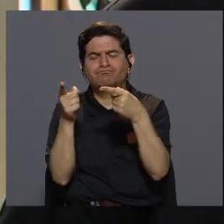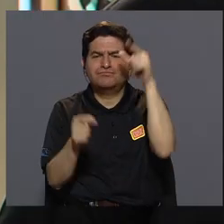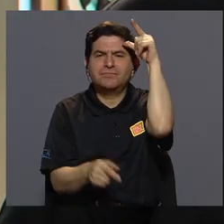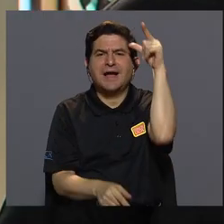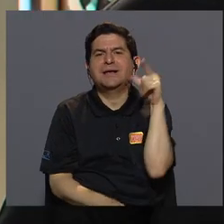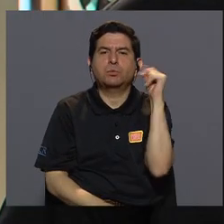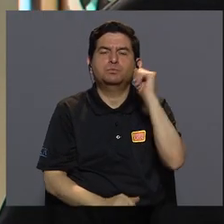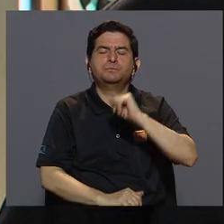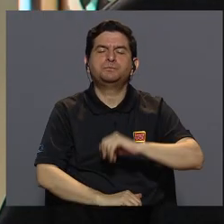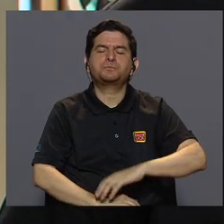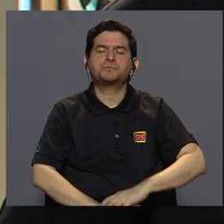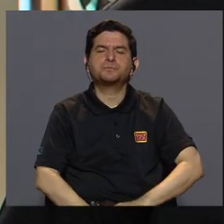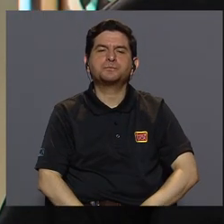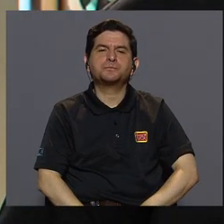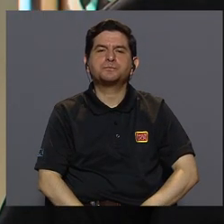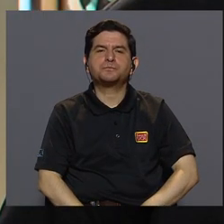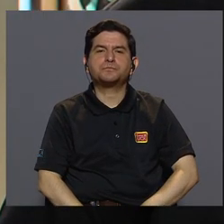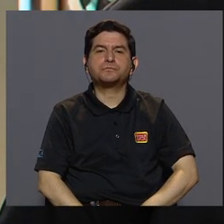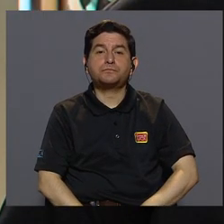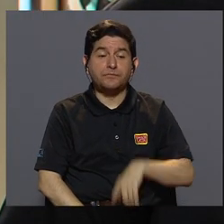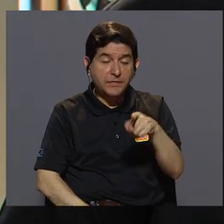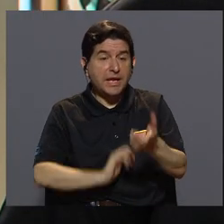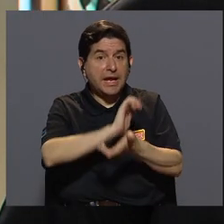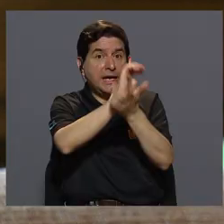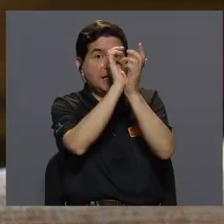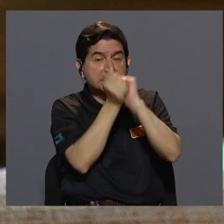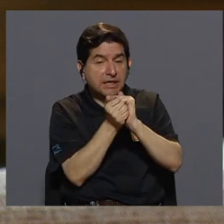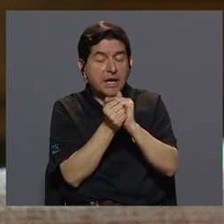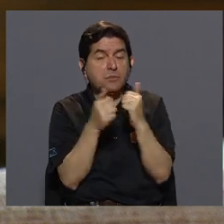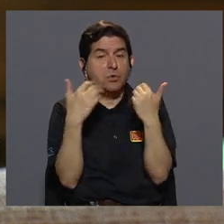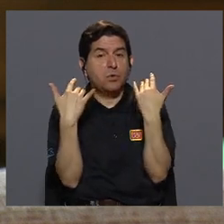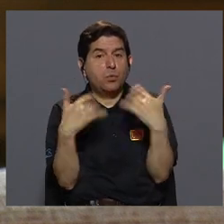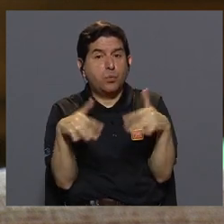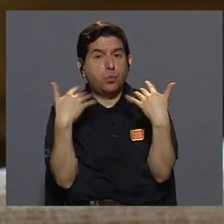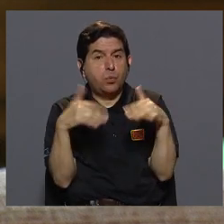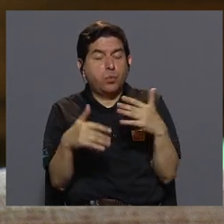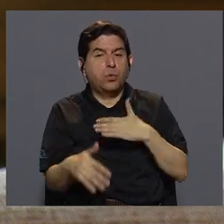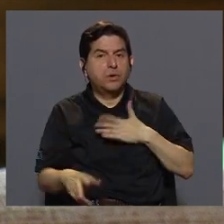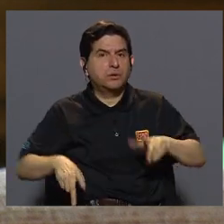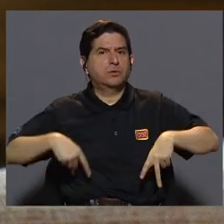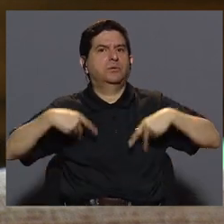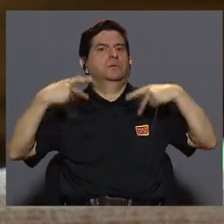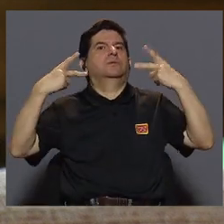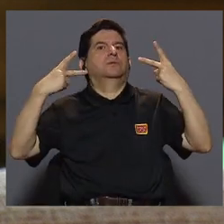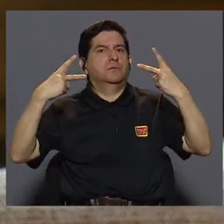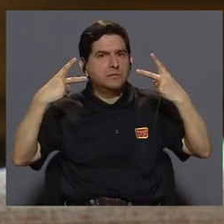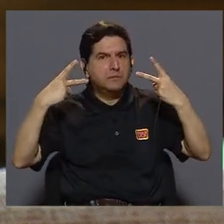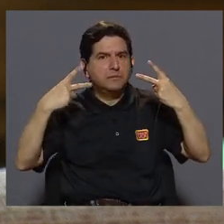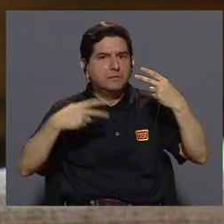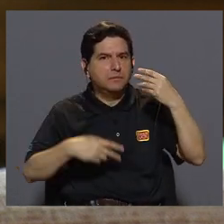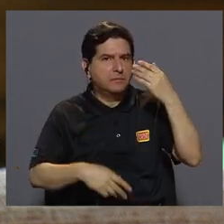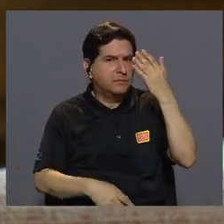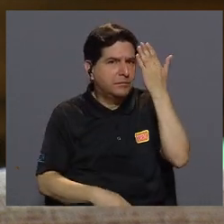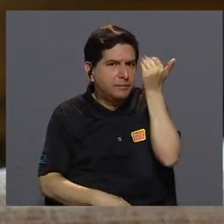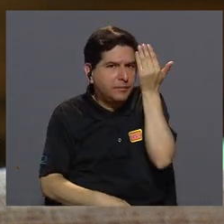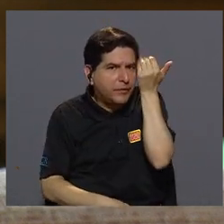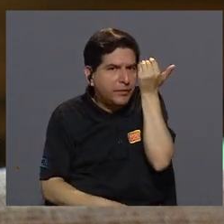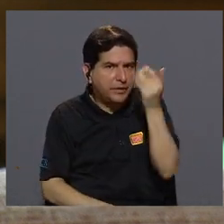Limón. Y ese fue un cambio extraordinario en mi vida.